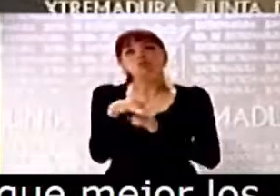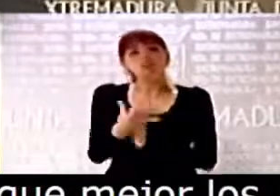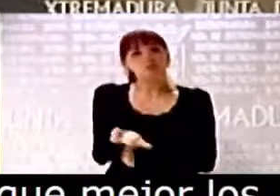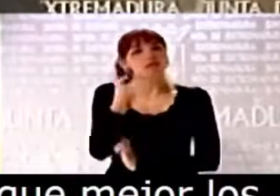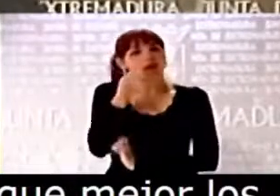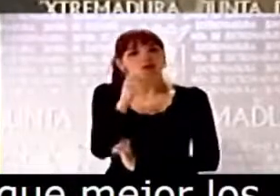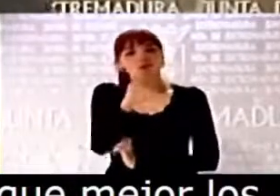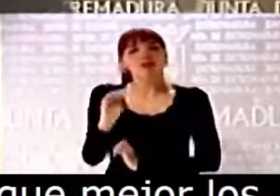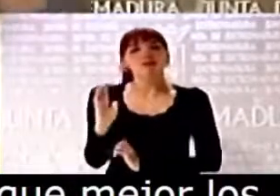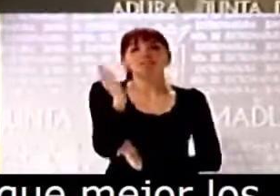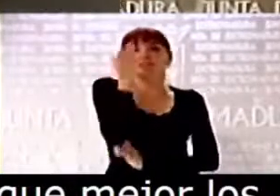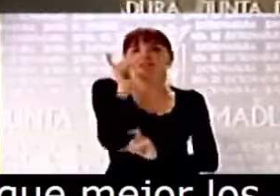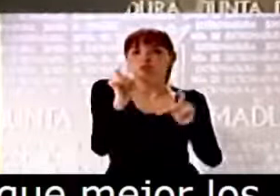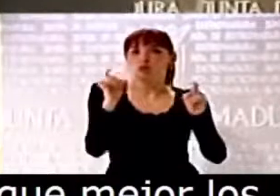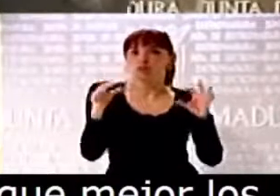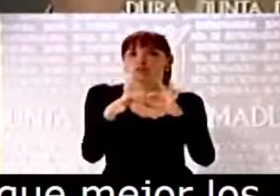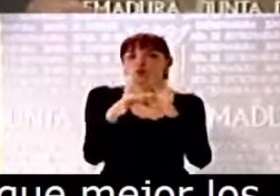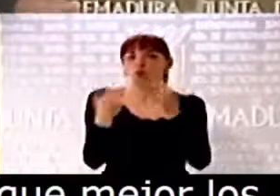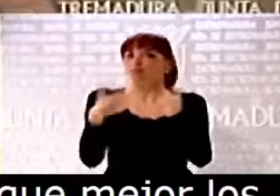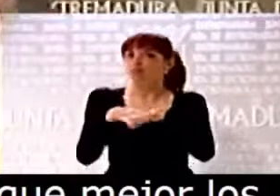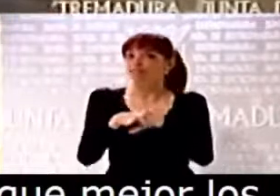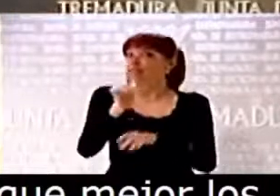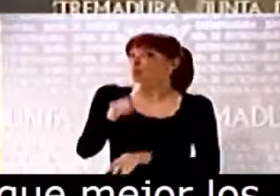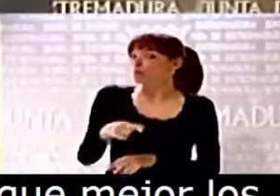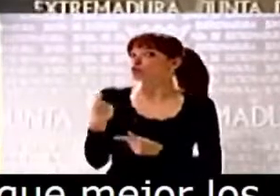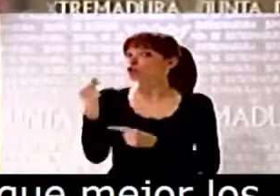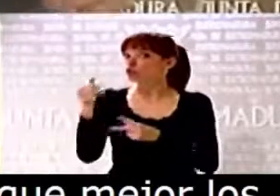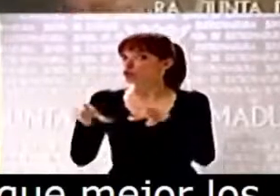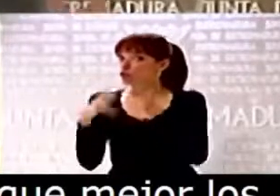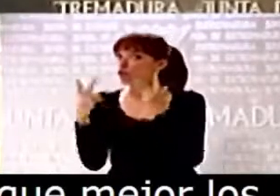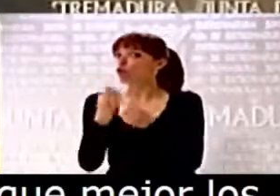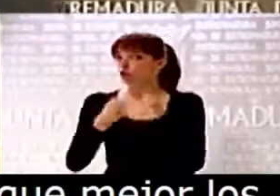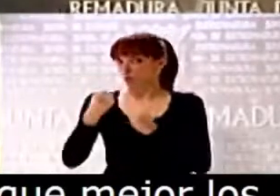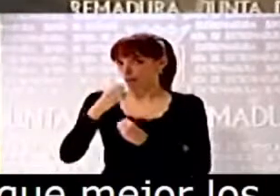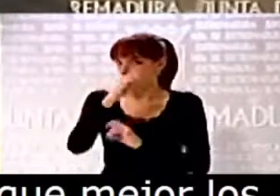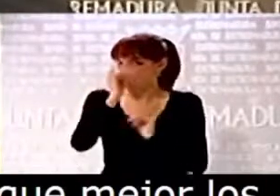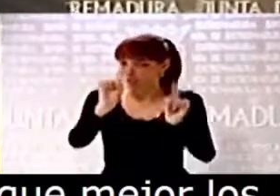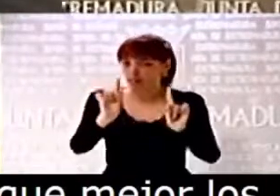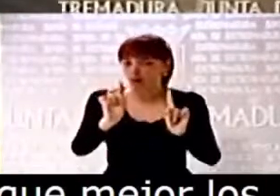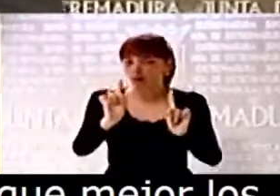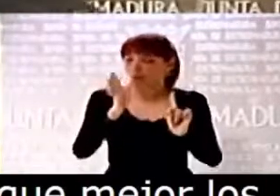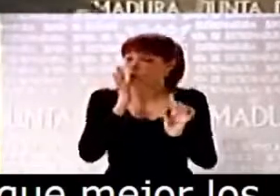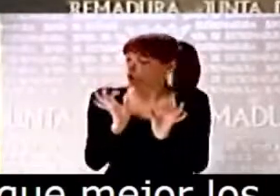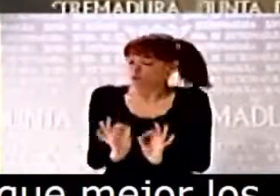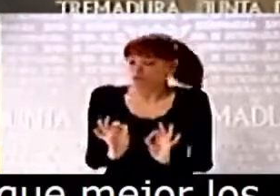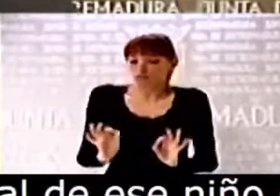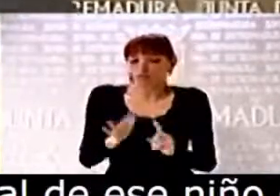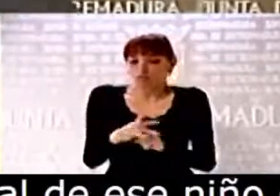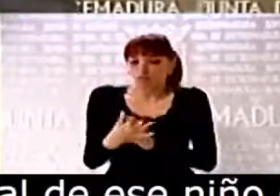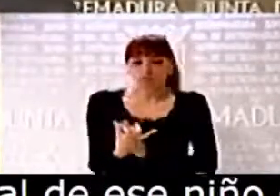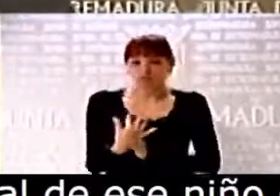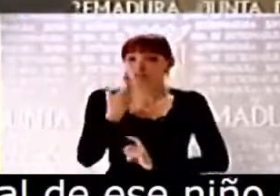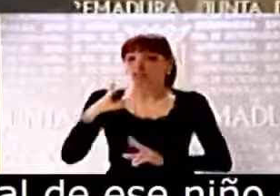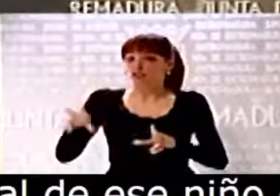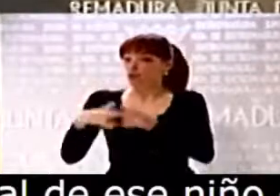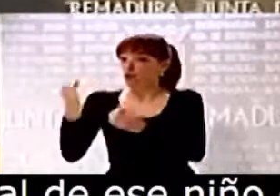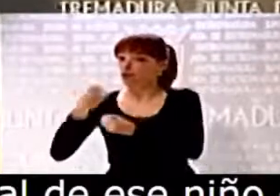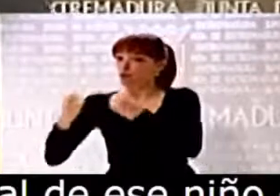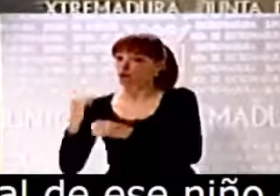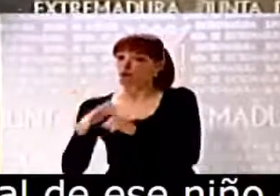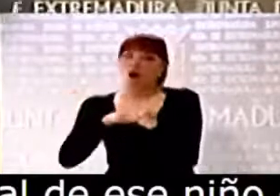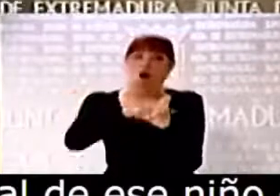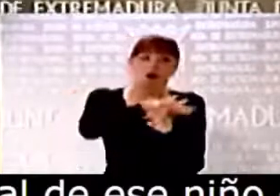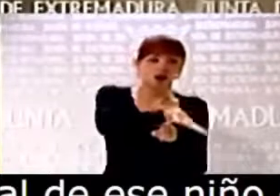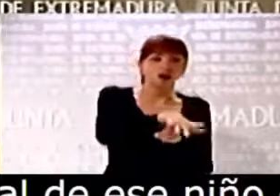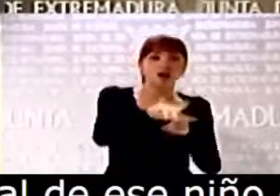el que afecta lo educativo, pero que afecta también lo socioeconómico, no lo olvidemos, porque esto es así. Mientras lo socioeconómico afecte